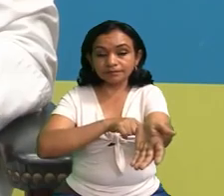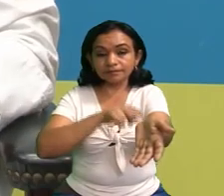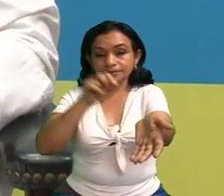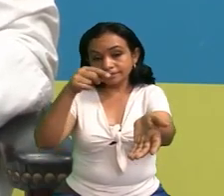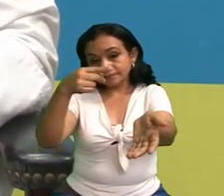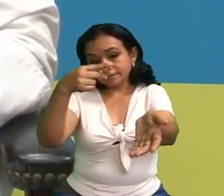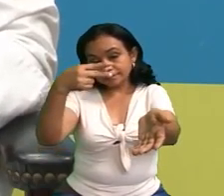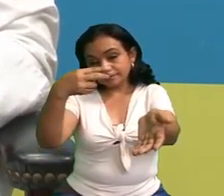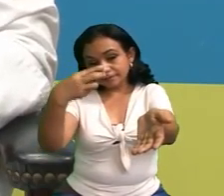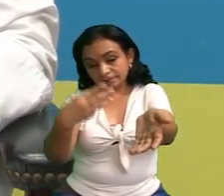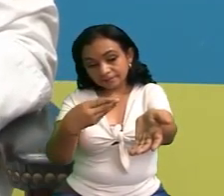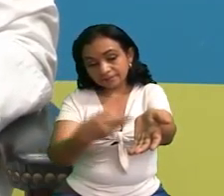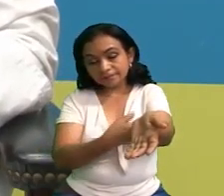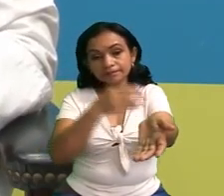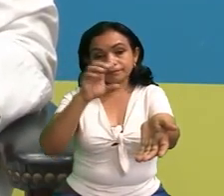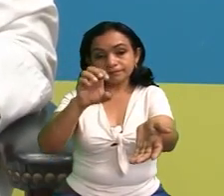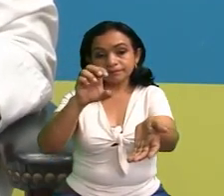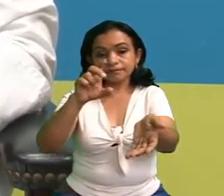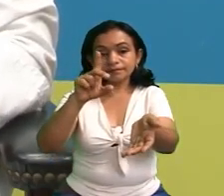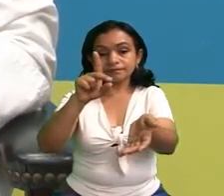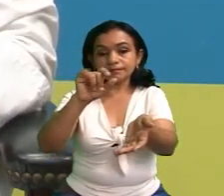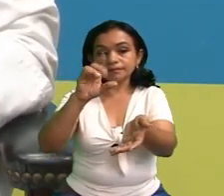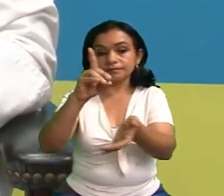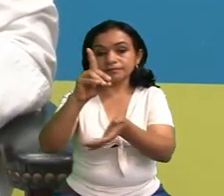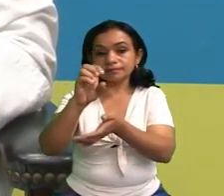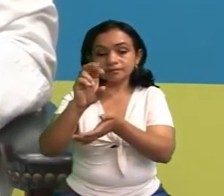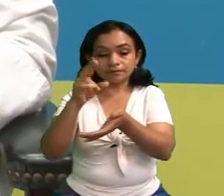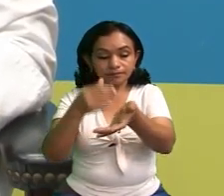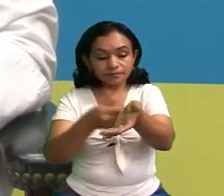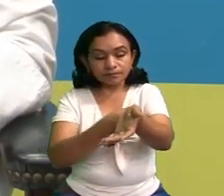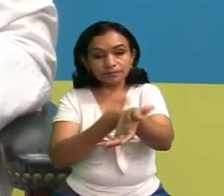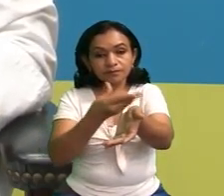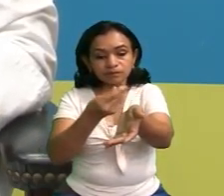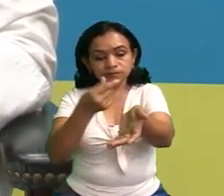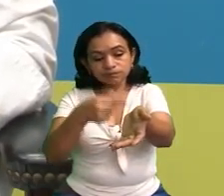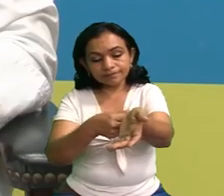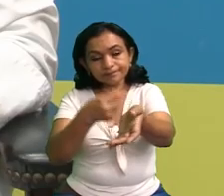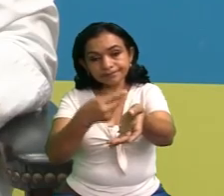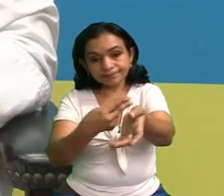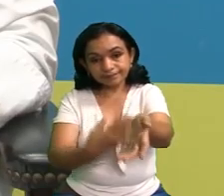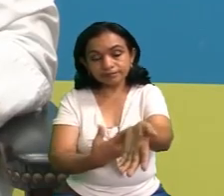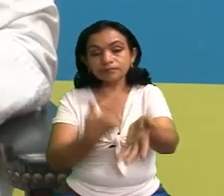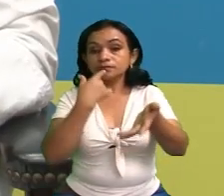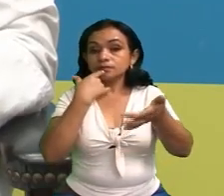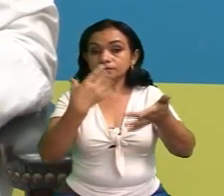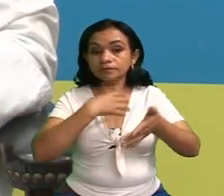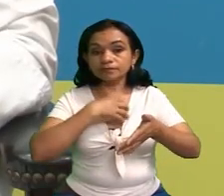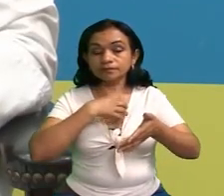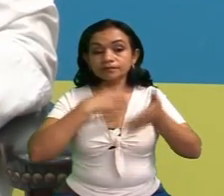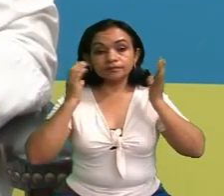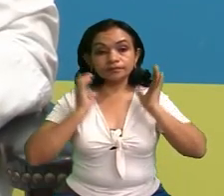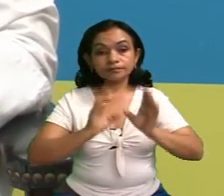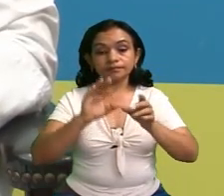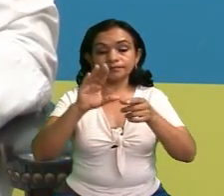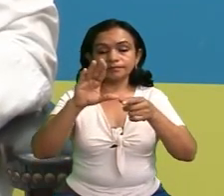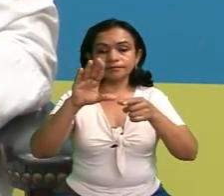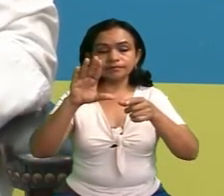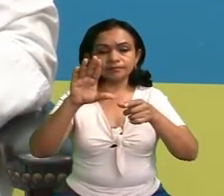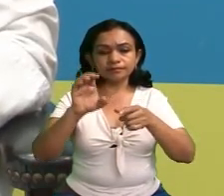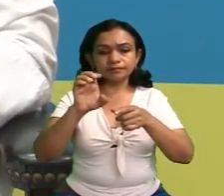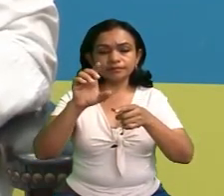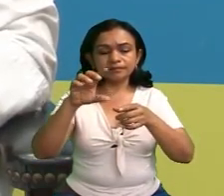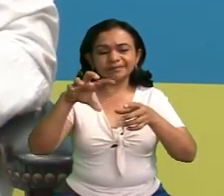de la piel, que es la hipodermis o la capa del tejido adiposo. Por eso es que nosotros, la celulitis también conocida como